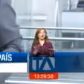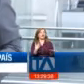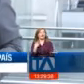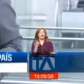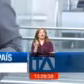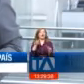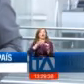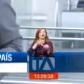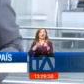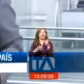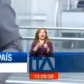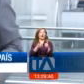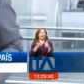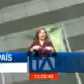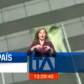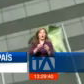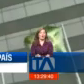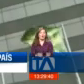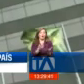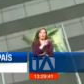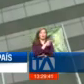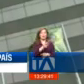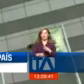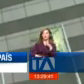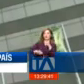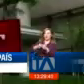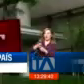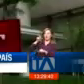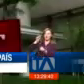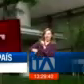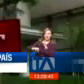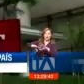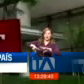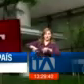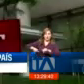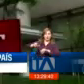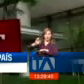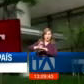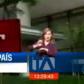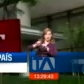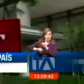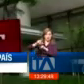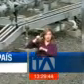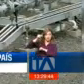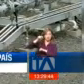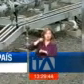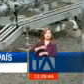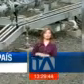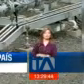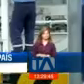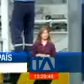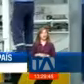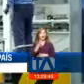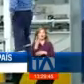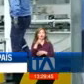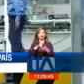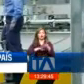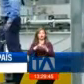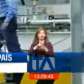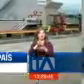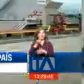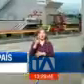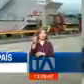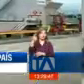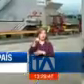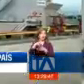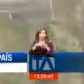de reparación integral de 2.800 millones de dólares en 14 contratos hasta el momento en